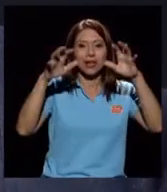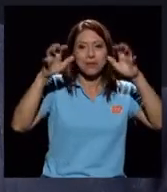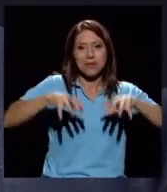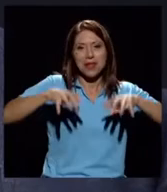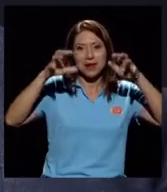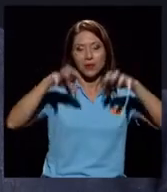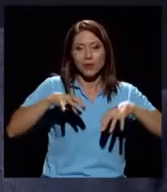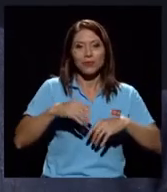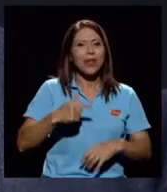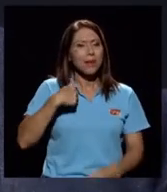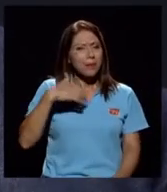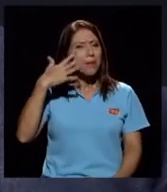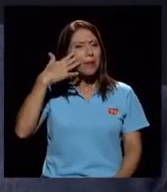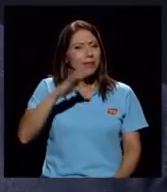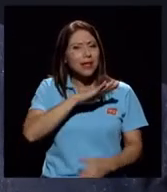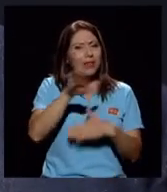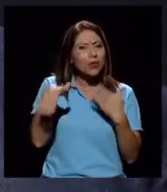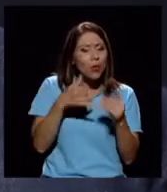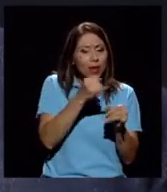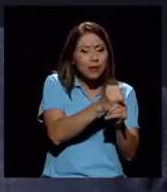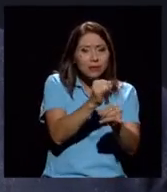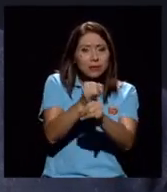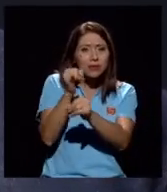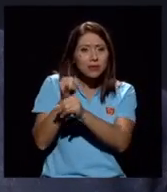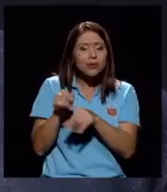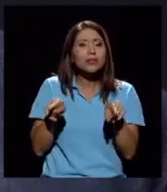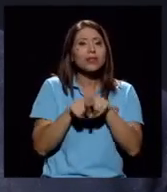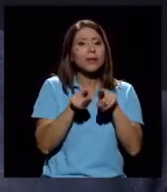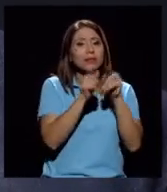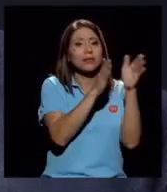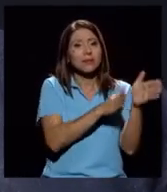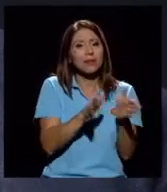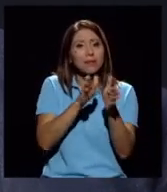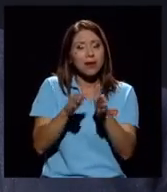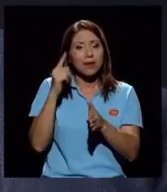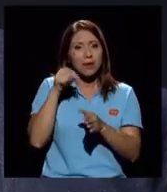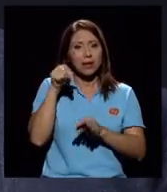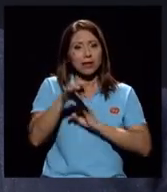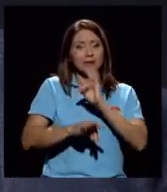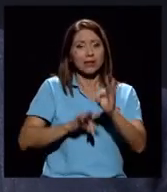parece que todas las instituciones también se preparan para este tipo de cosas